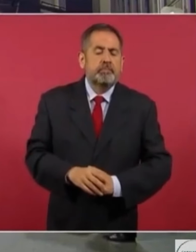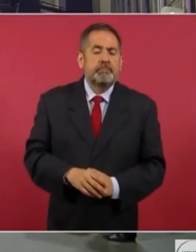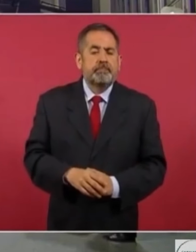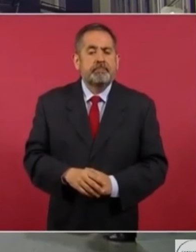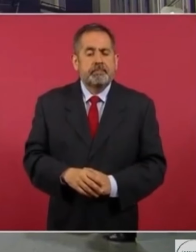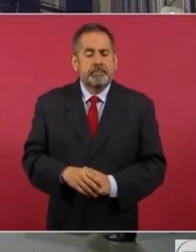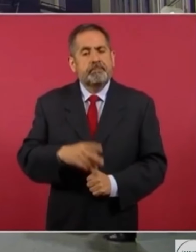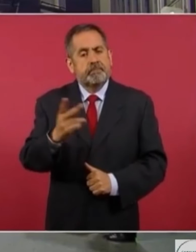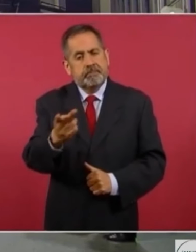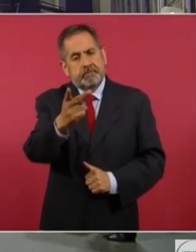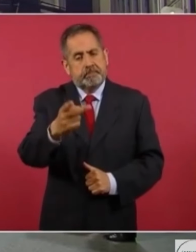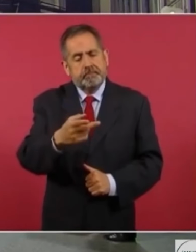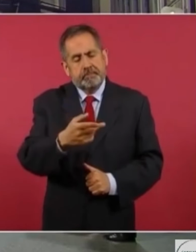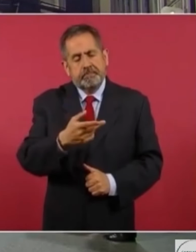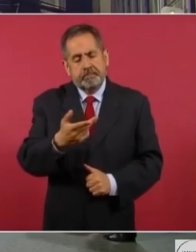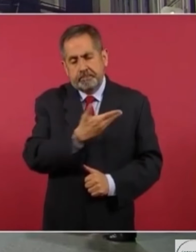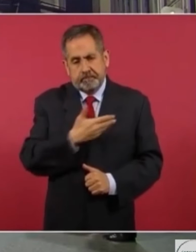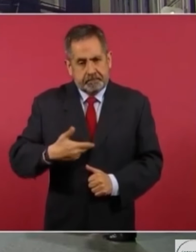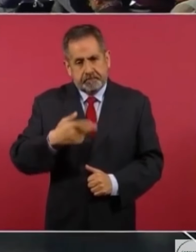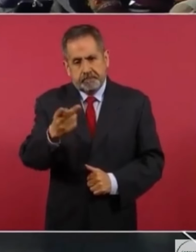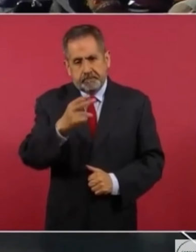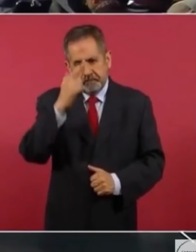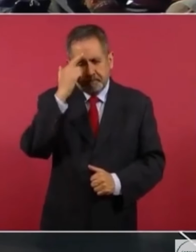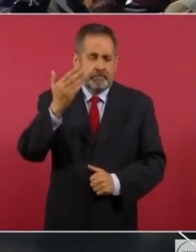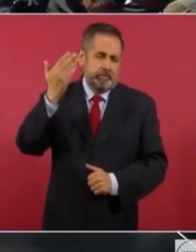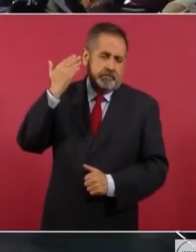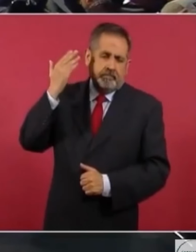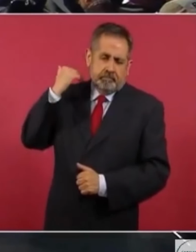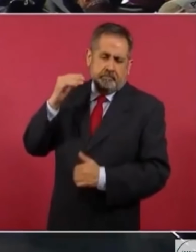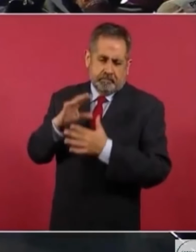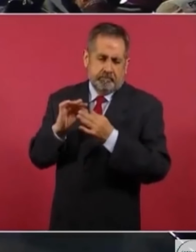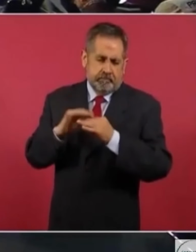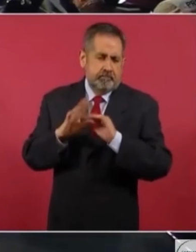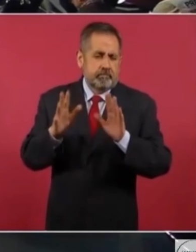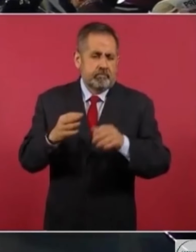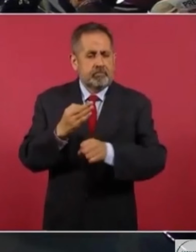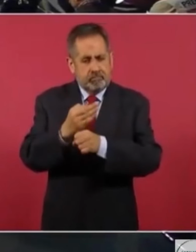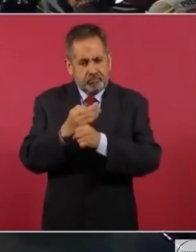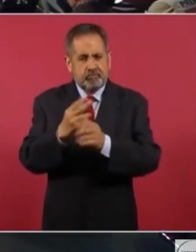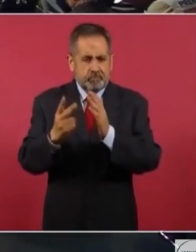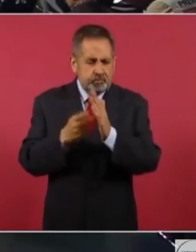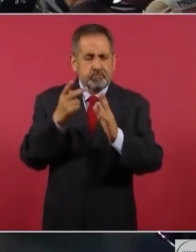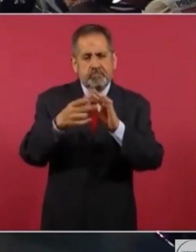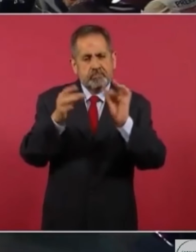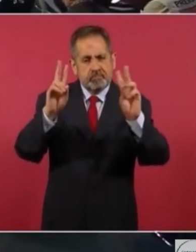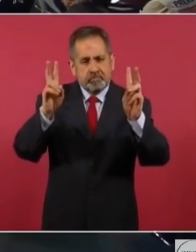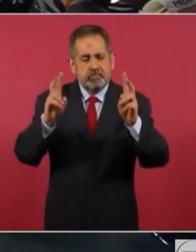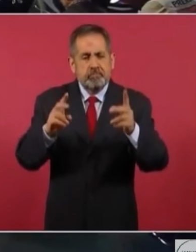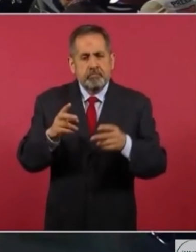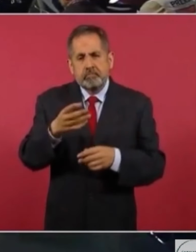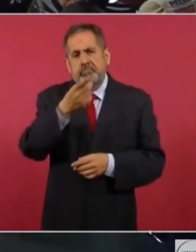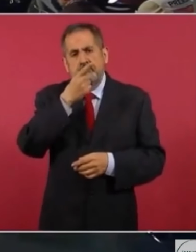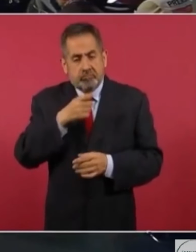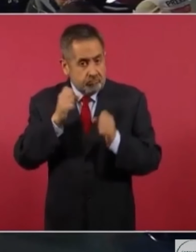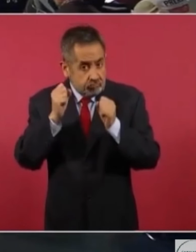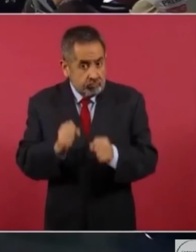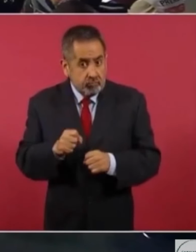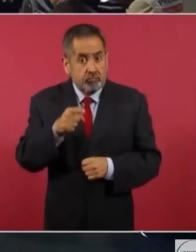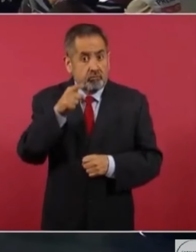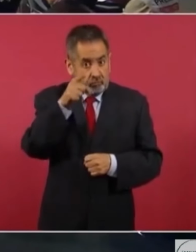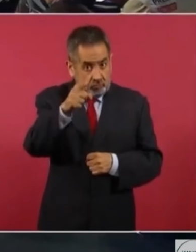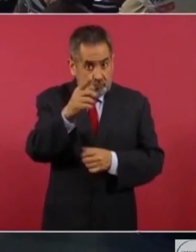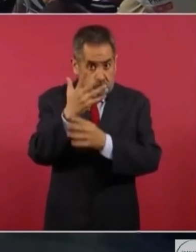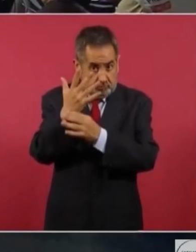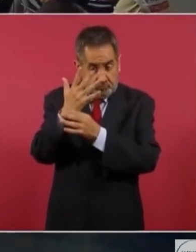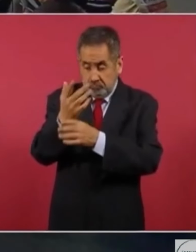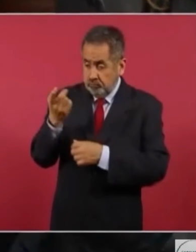Presidente, también, bueno, aunque ya había comentado en días pasados un poco sobre el tema, si podría confirmar si usted dio la orden para